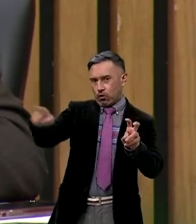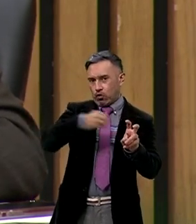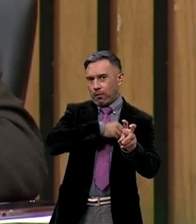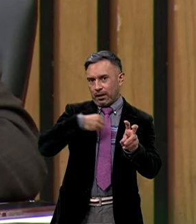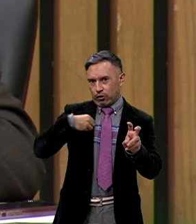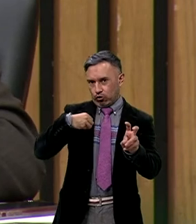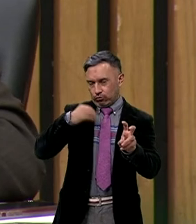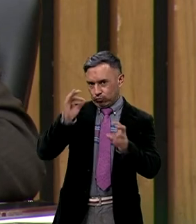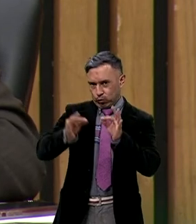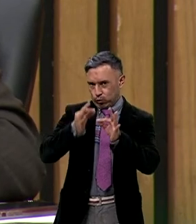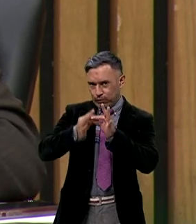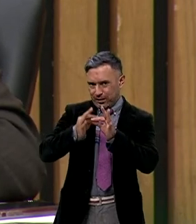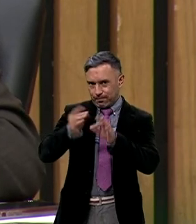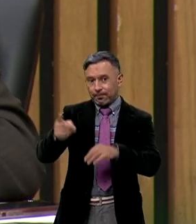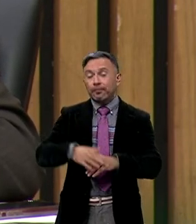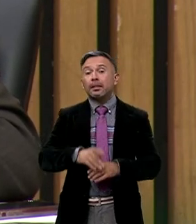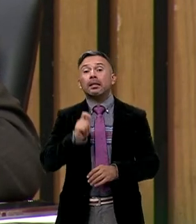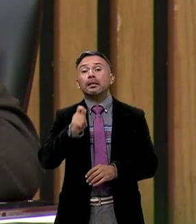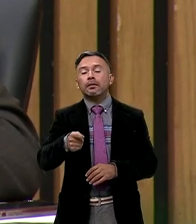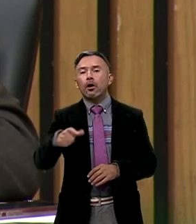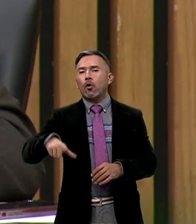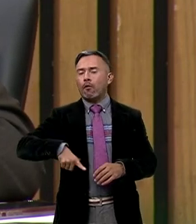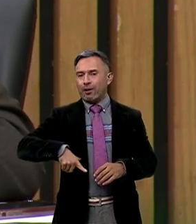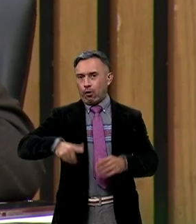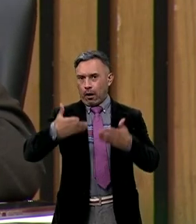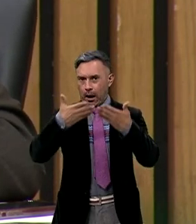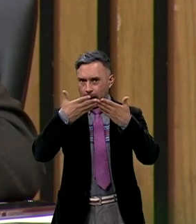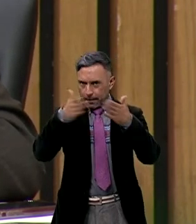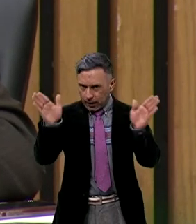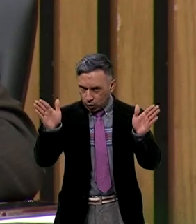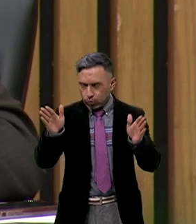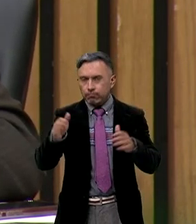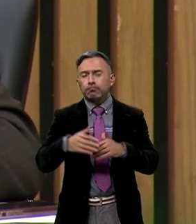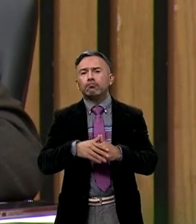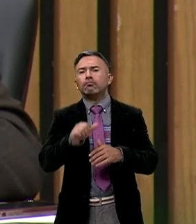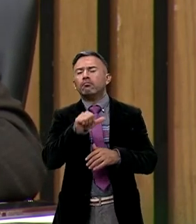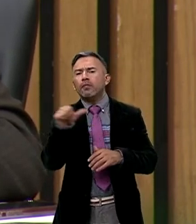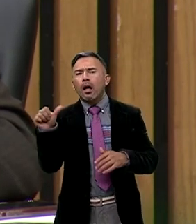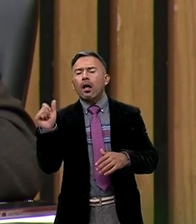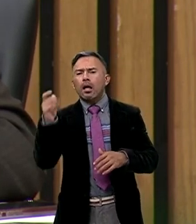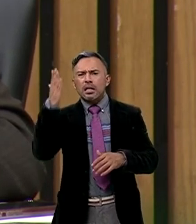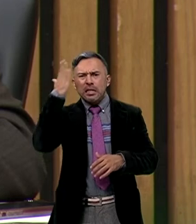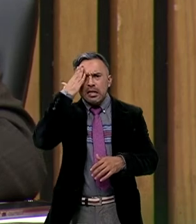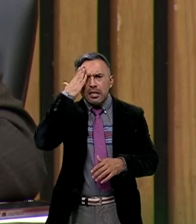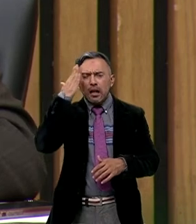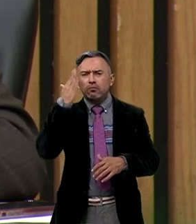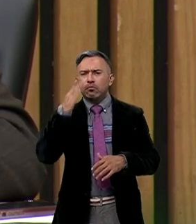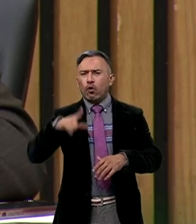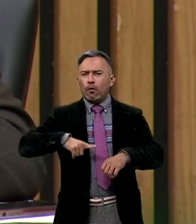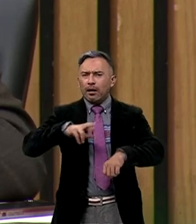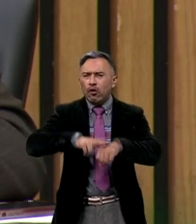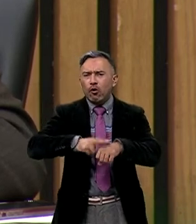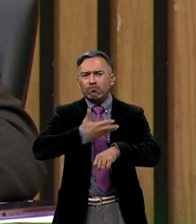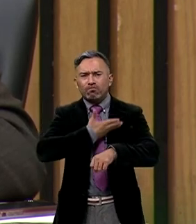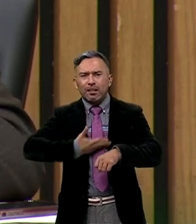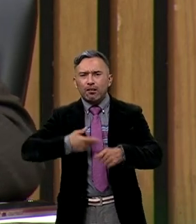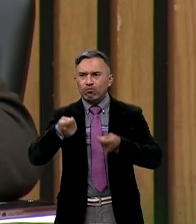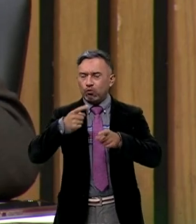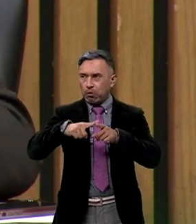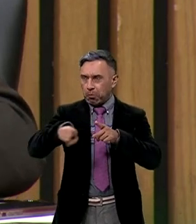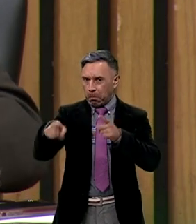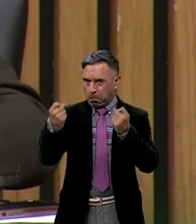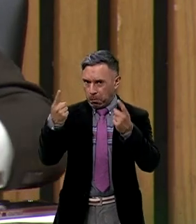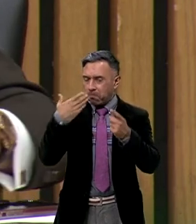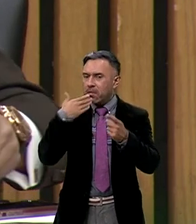habla de la apertura del gobierno de los buenos oficios de los líderes y gobernantes y la vanguardia que establece para el méxico